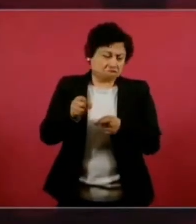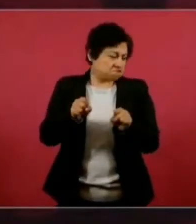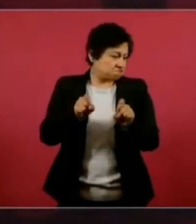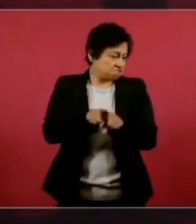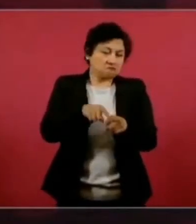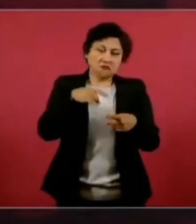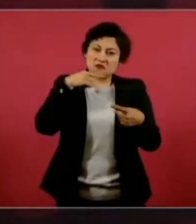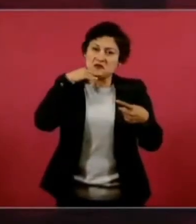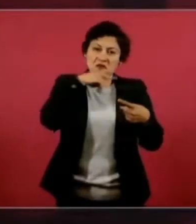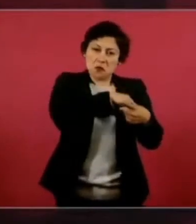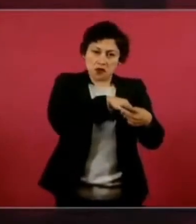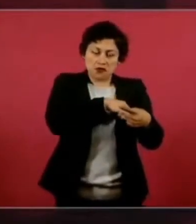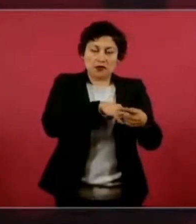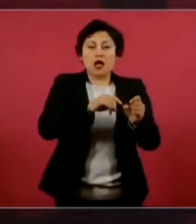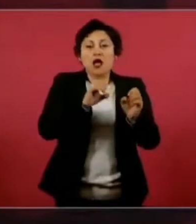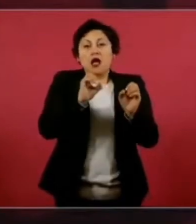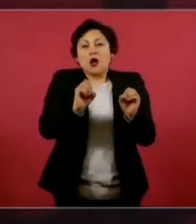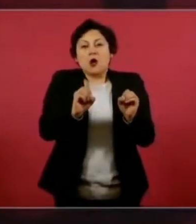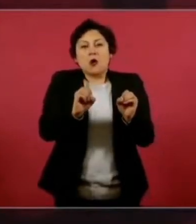O lo que están haciendo ahora,